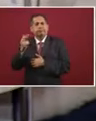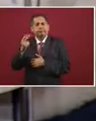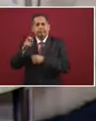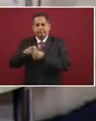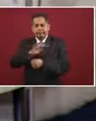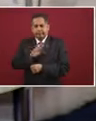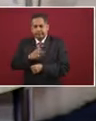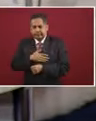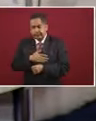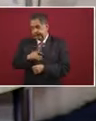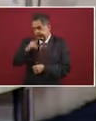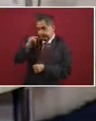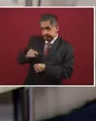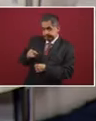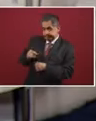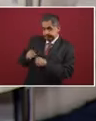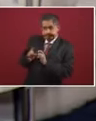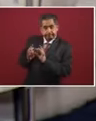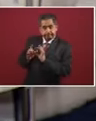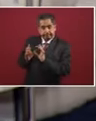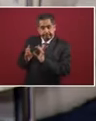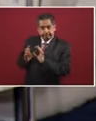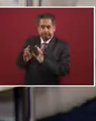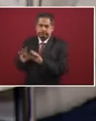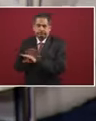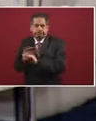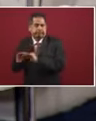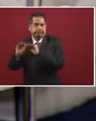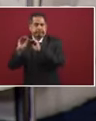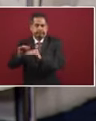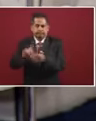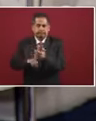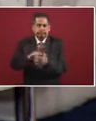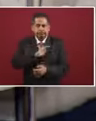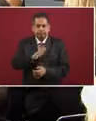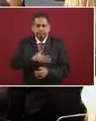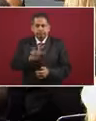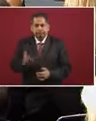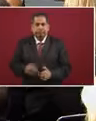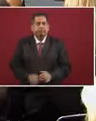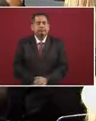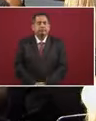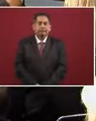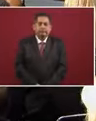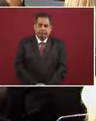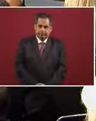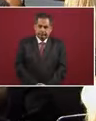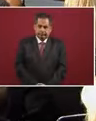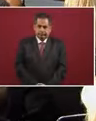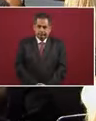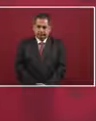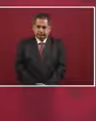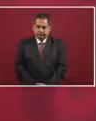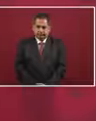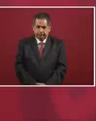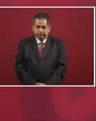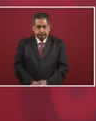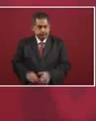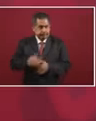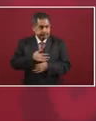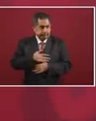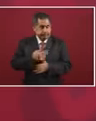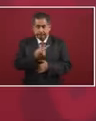España, porque Chile, bueno, por las situaciones que padece, ya rechazó la sede? Gracias. La postura que llevaremos es